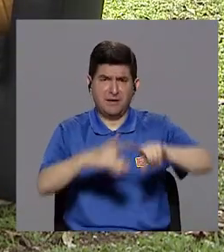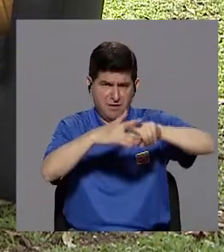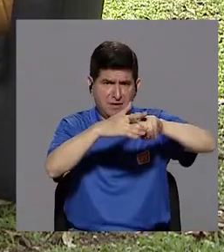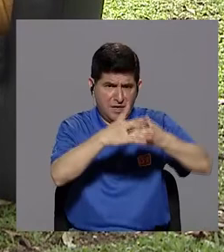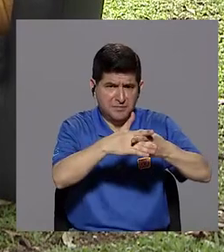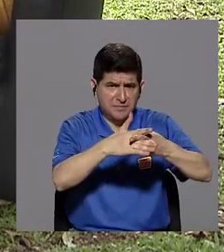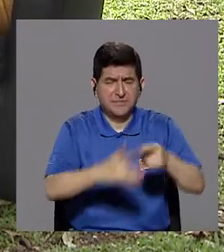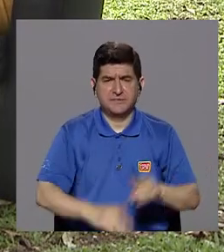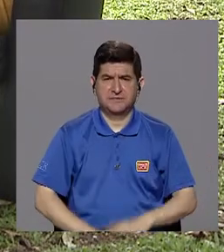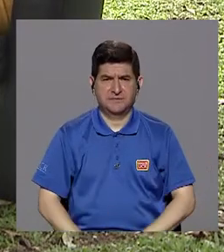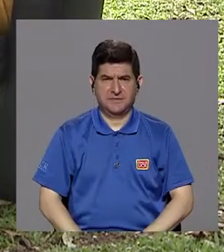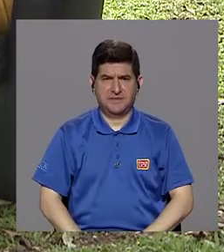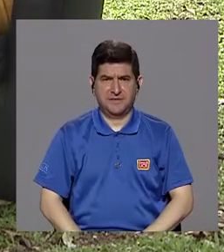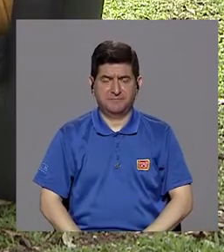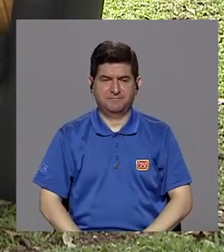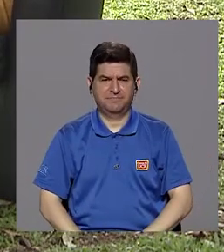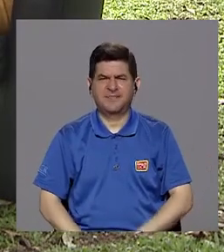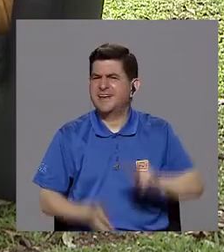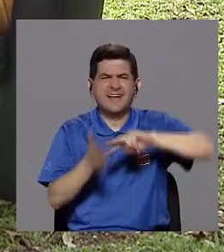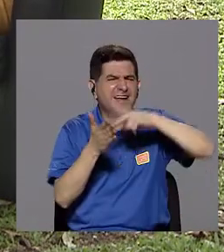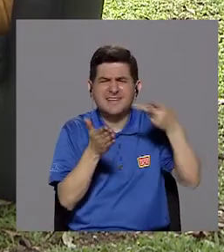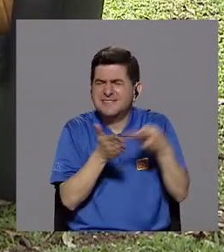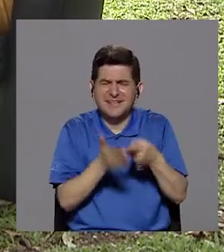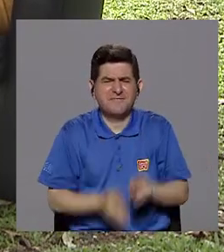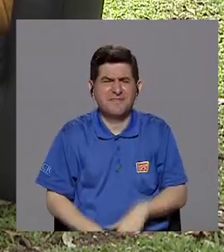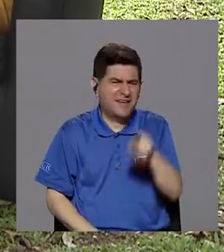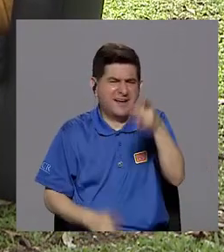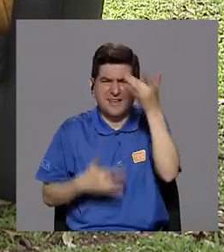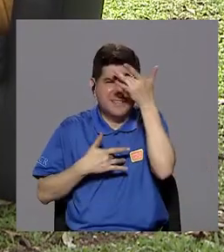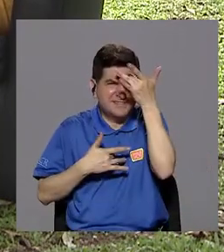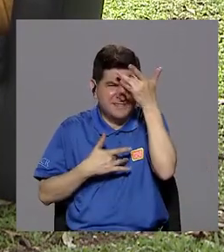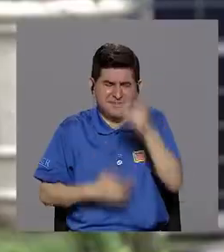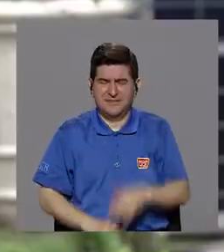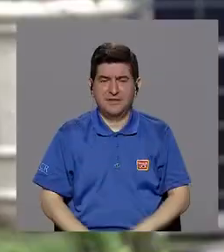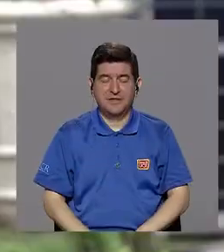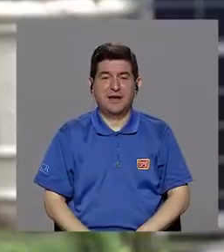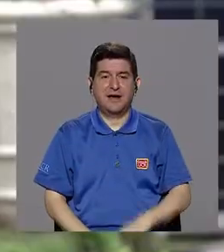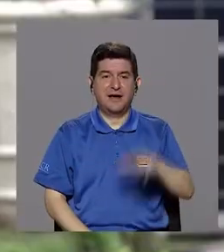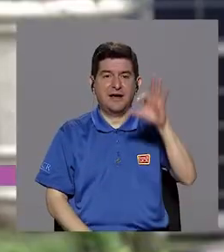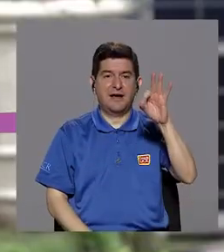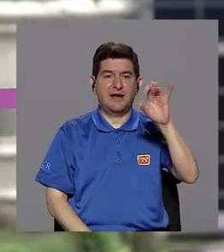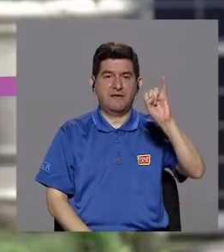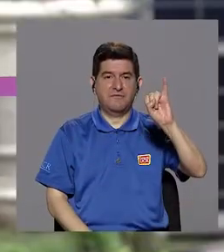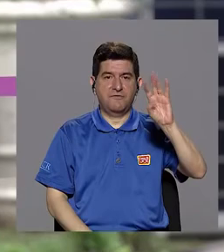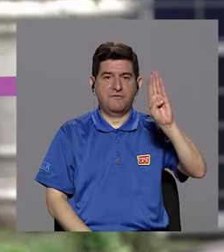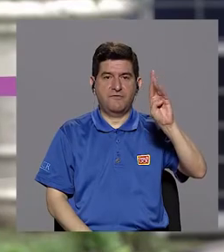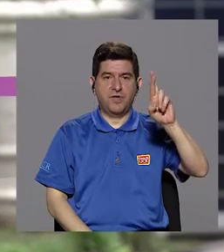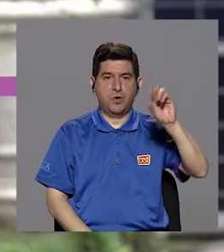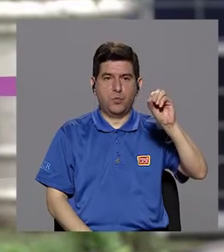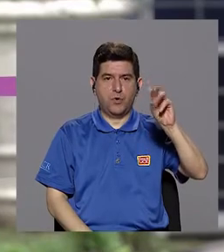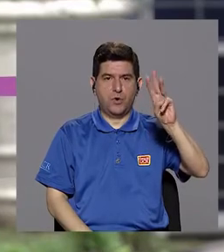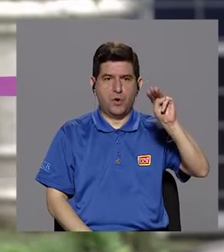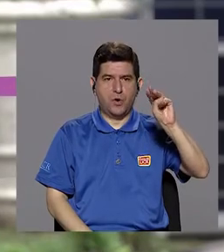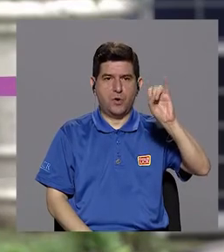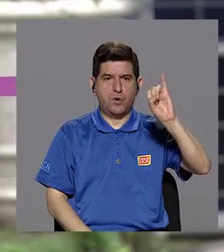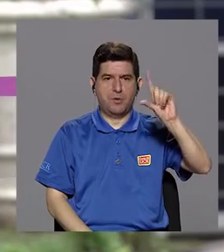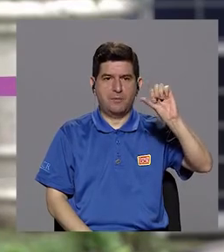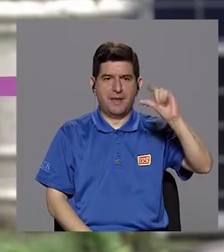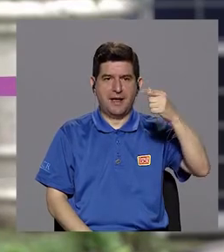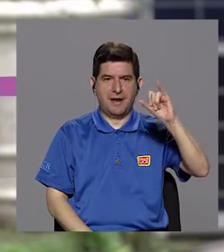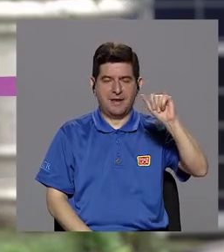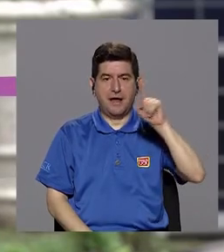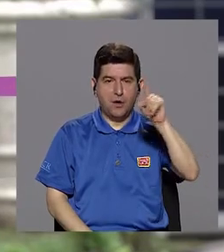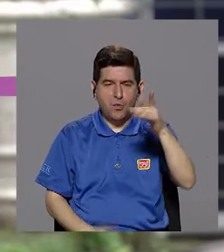empecemos por esto. ¿Qué es la fibromialgia? Bueno, la fibromialgia es una enfermedad, es un